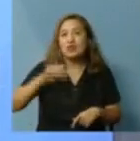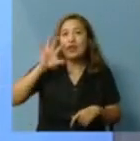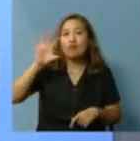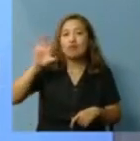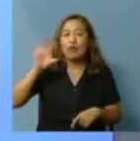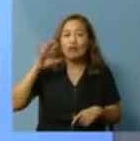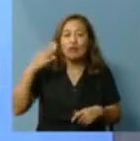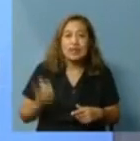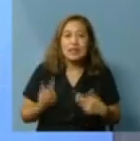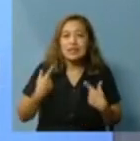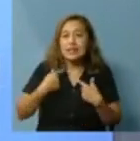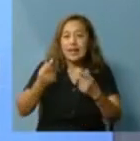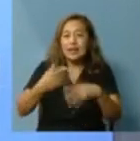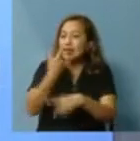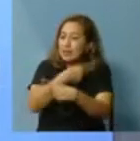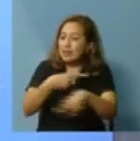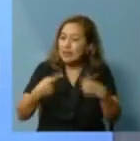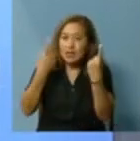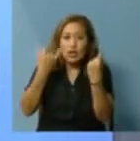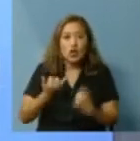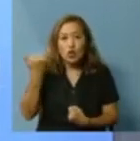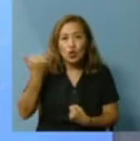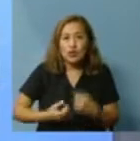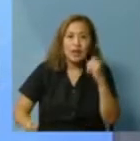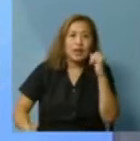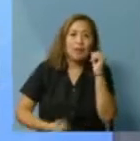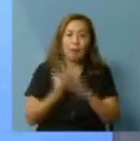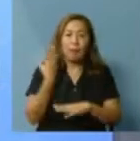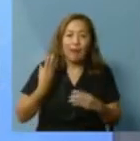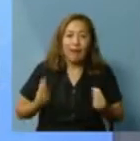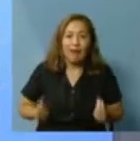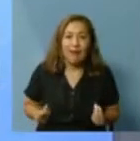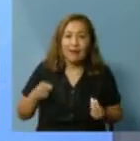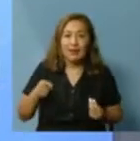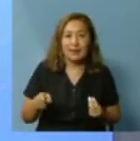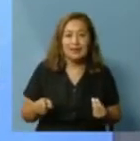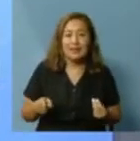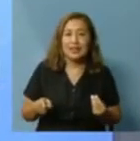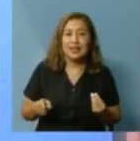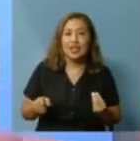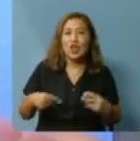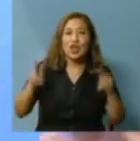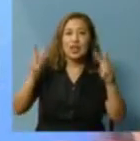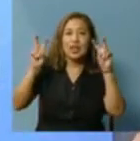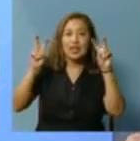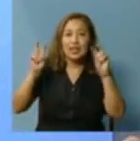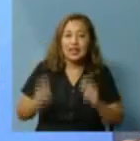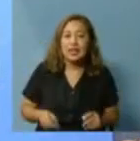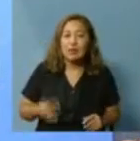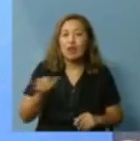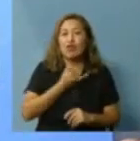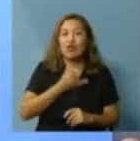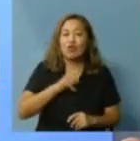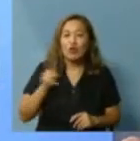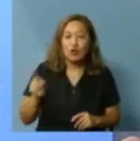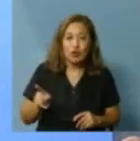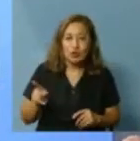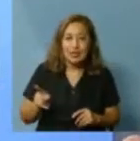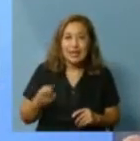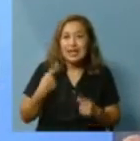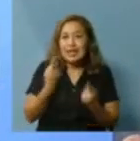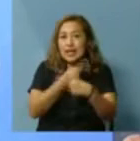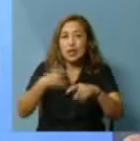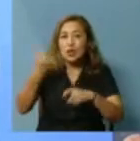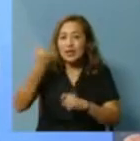que está beneficiada en lo cierto desde su creación este con el tema donde está ubicada y los